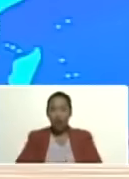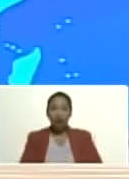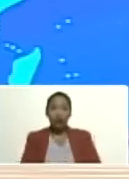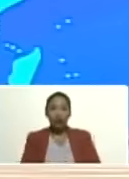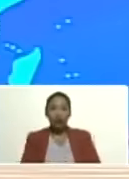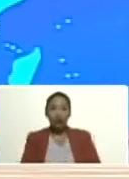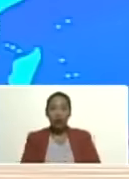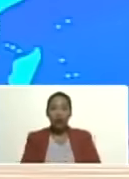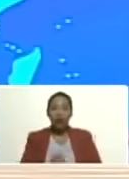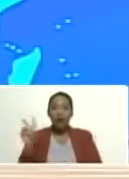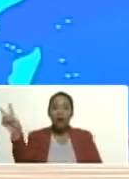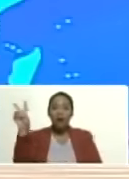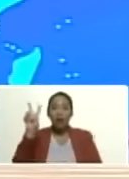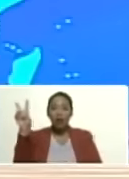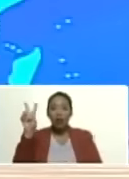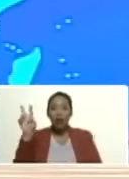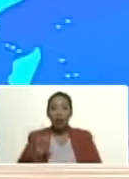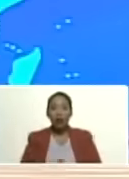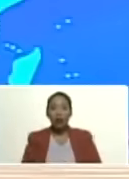Venezuela